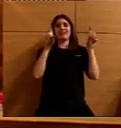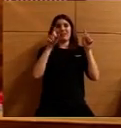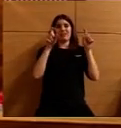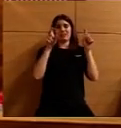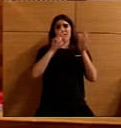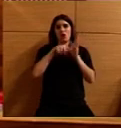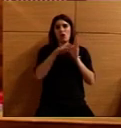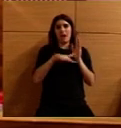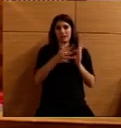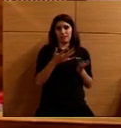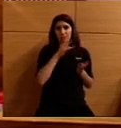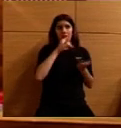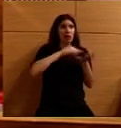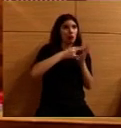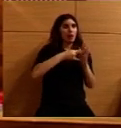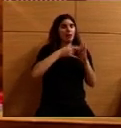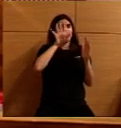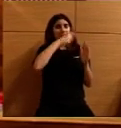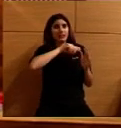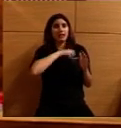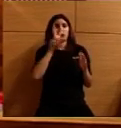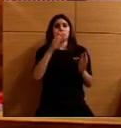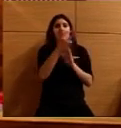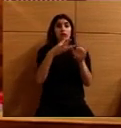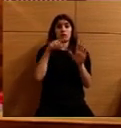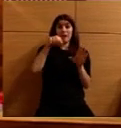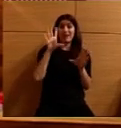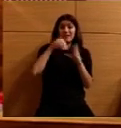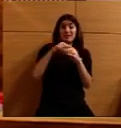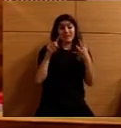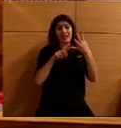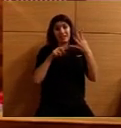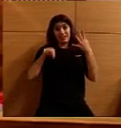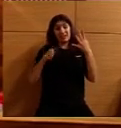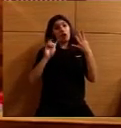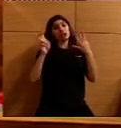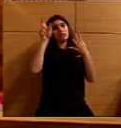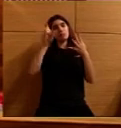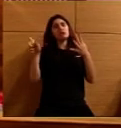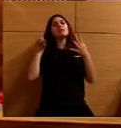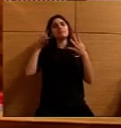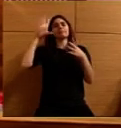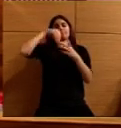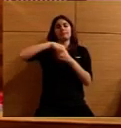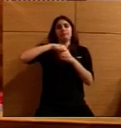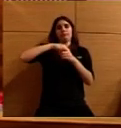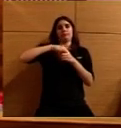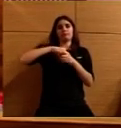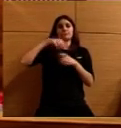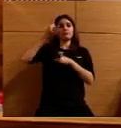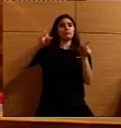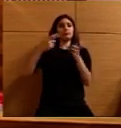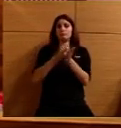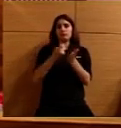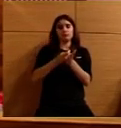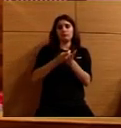locales, correspondientes al Plan Estatal 2018-21. En esas otras personas especialmente vulnerables se incluyen esas personas